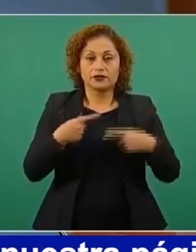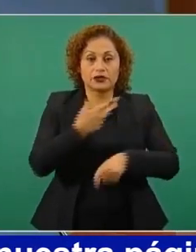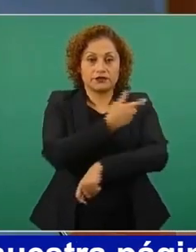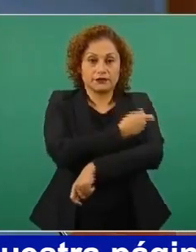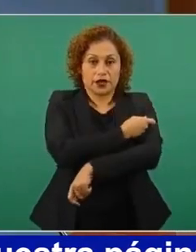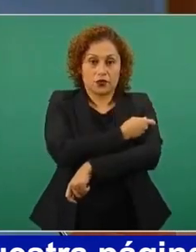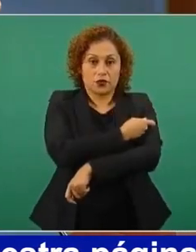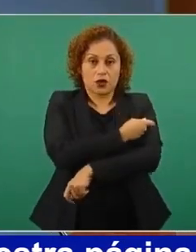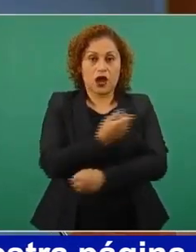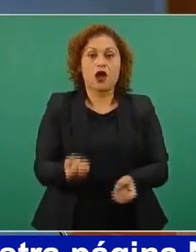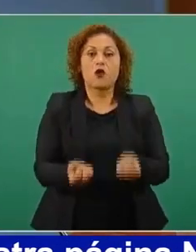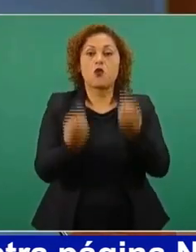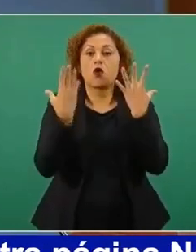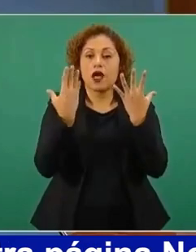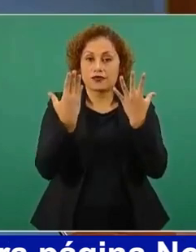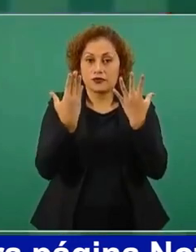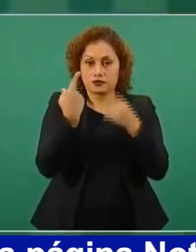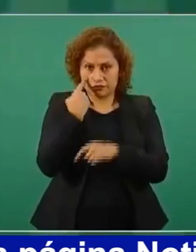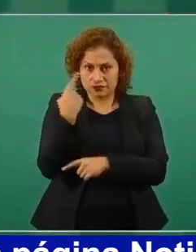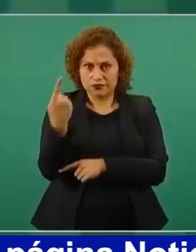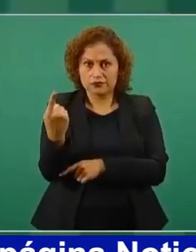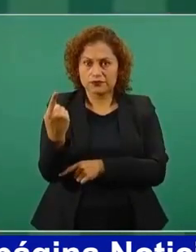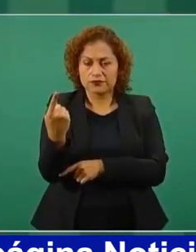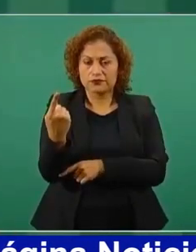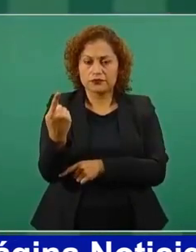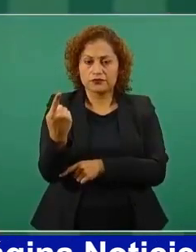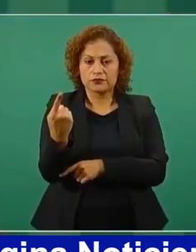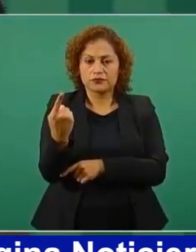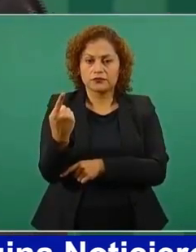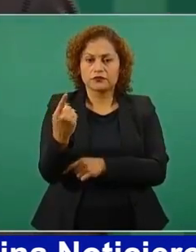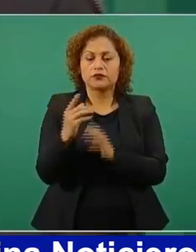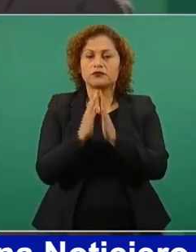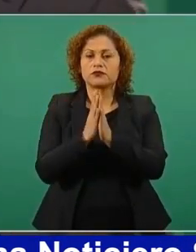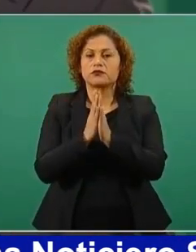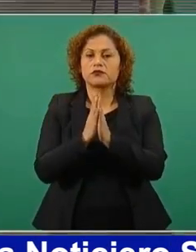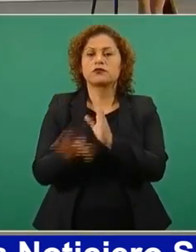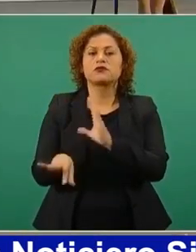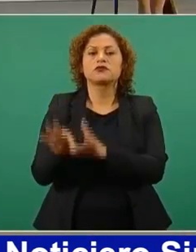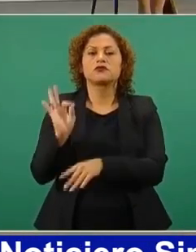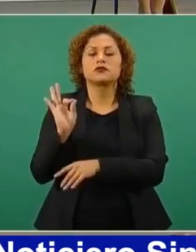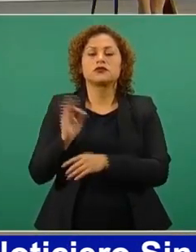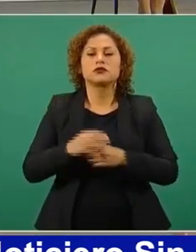sería muy bueno esto, ¿no? ¿Por qué no ponen